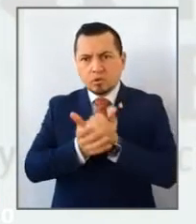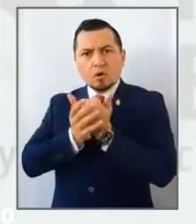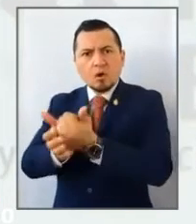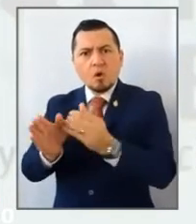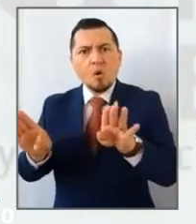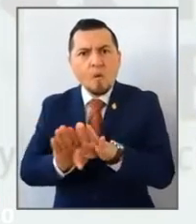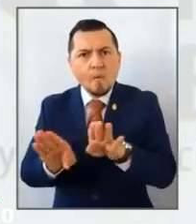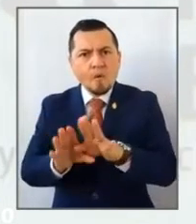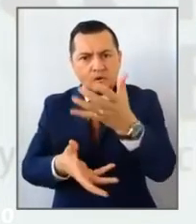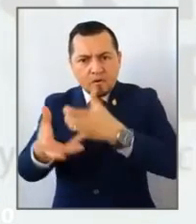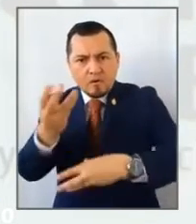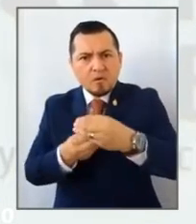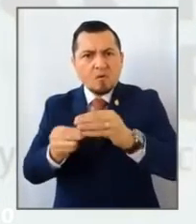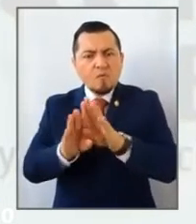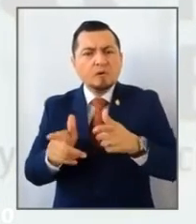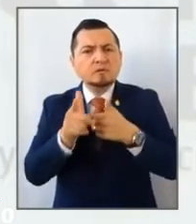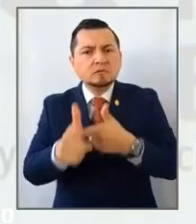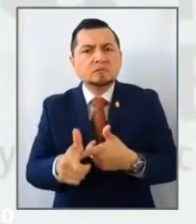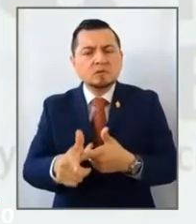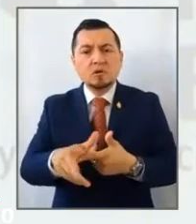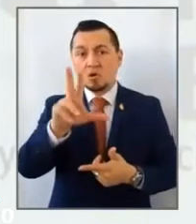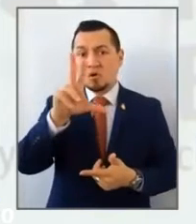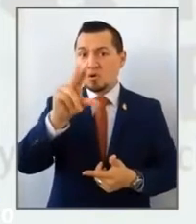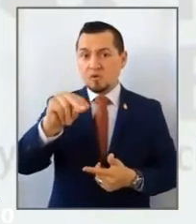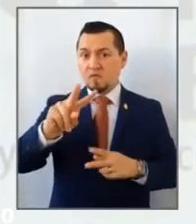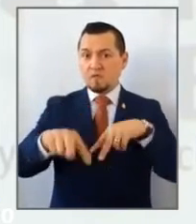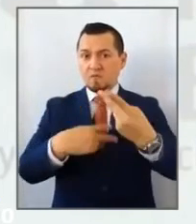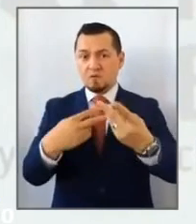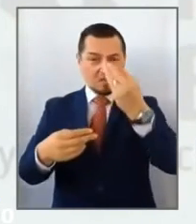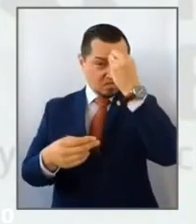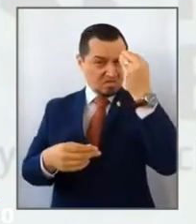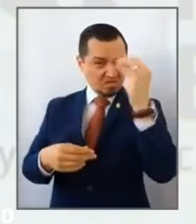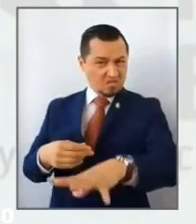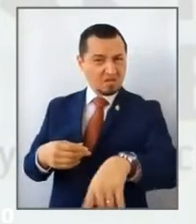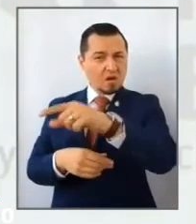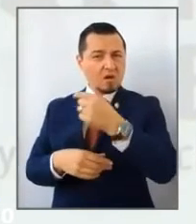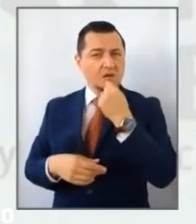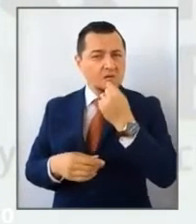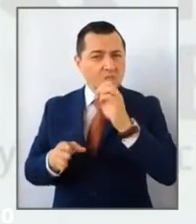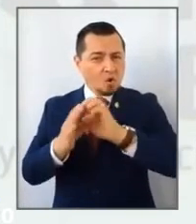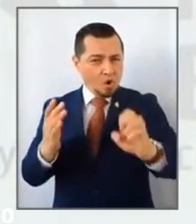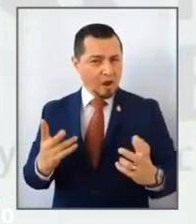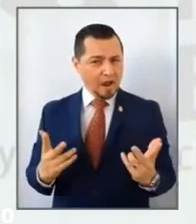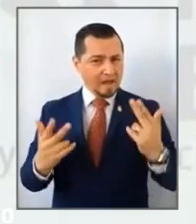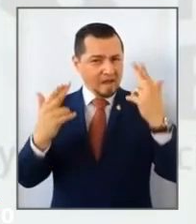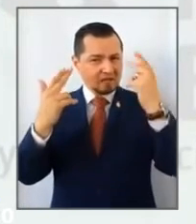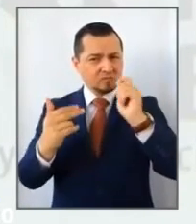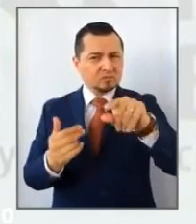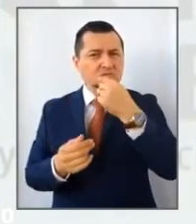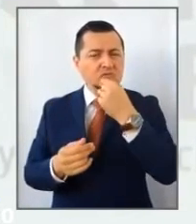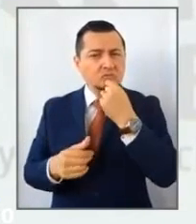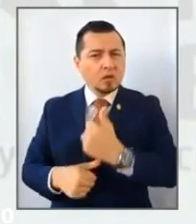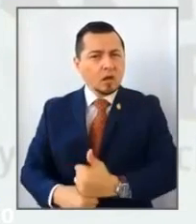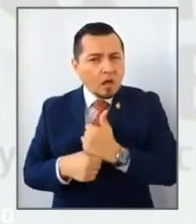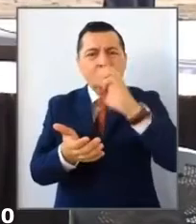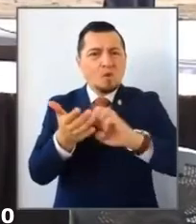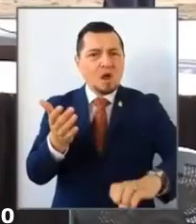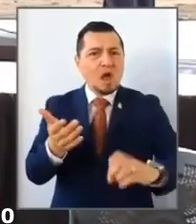entregárselo a la Federación, y no vamos a condenar a los niños con cáncer en Jalisco a quedar